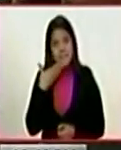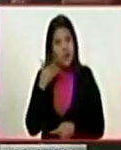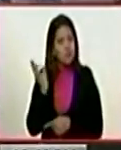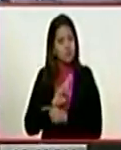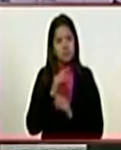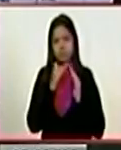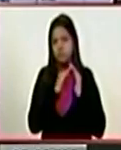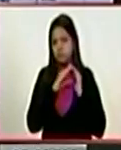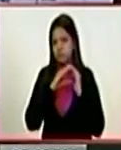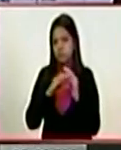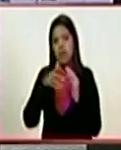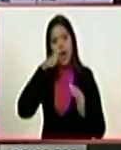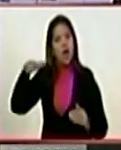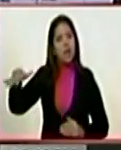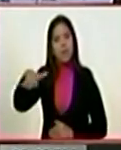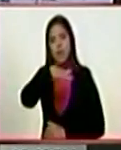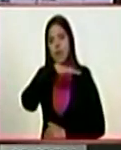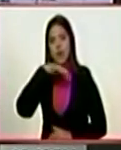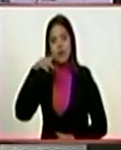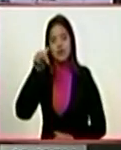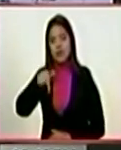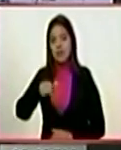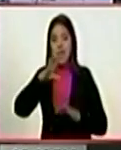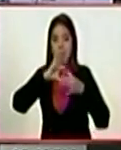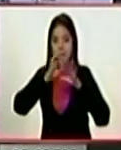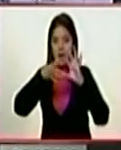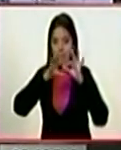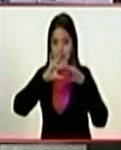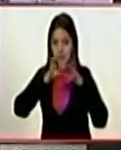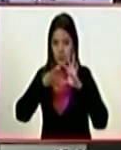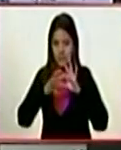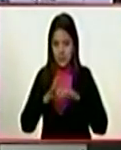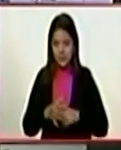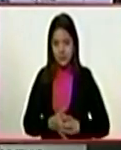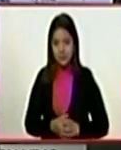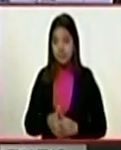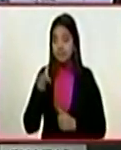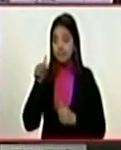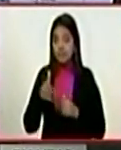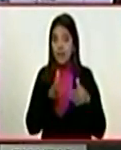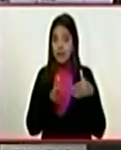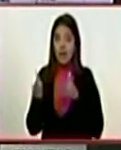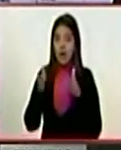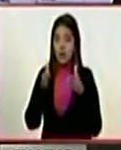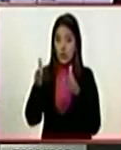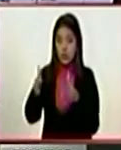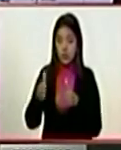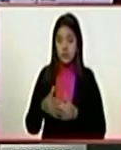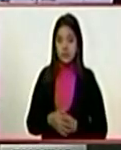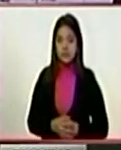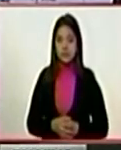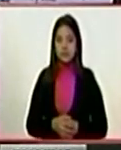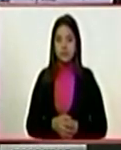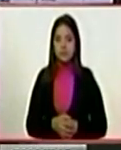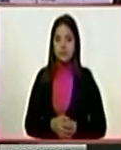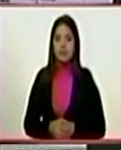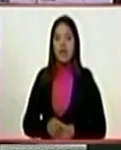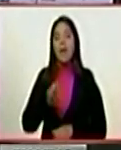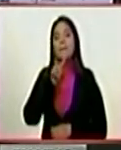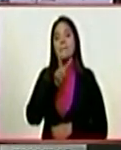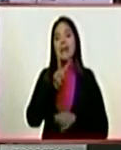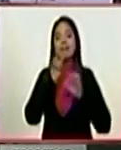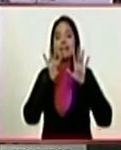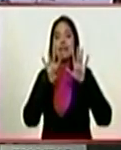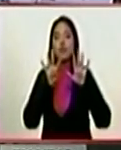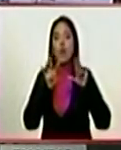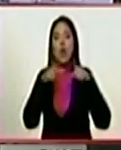movilidad a la población de la cota 905. Esta ruta va a tocar en 29 sitios